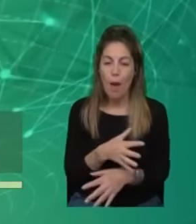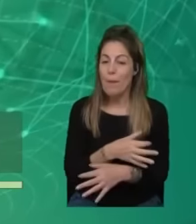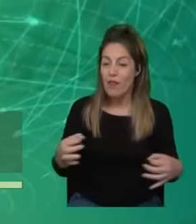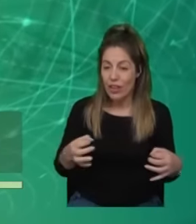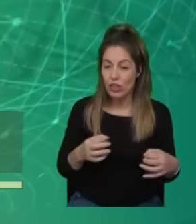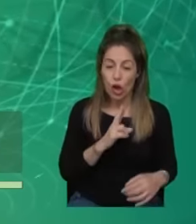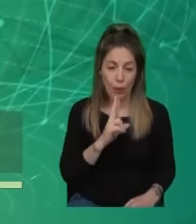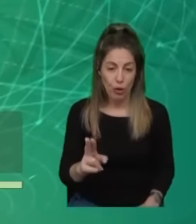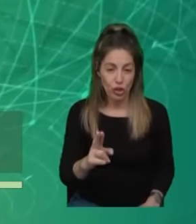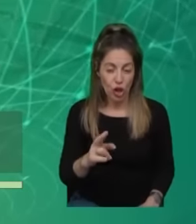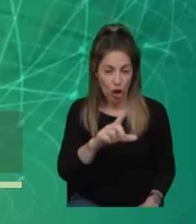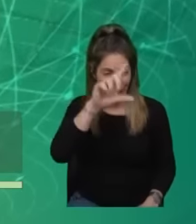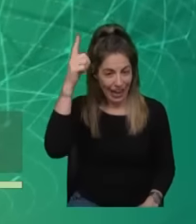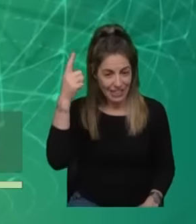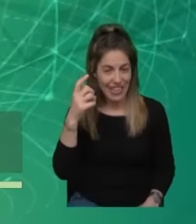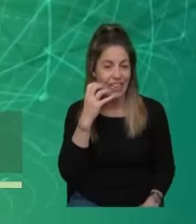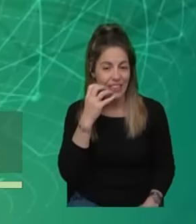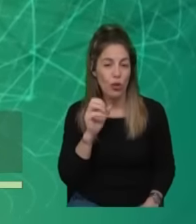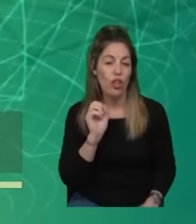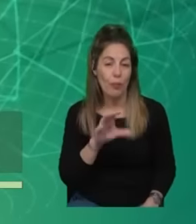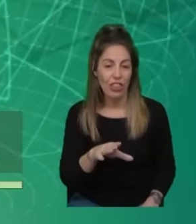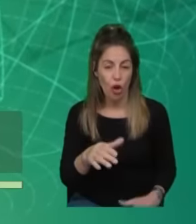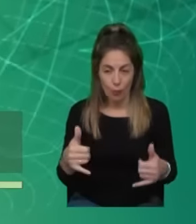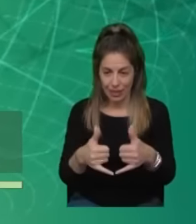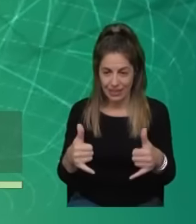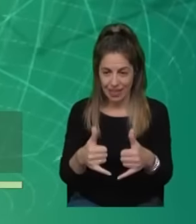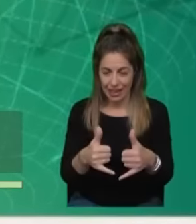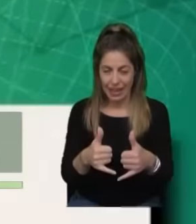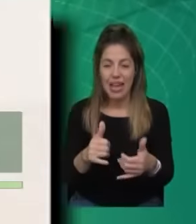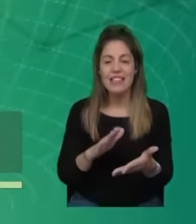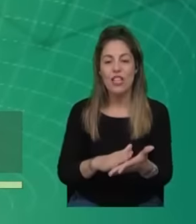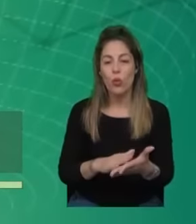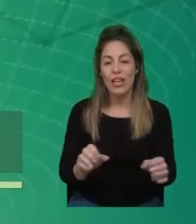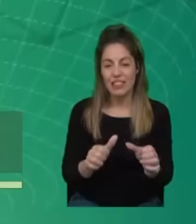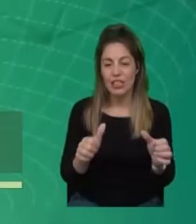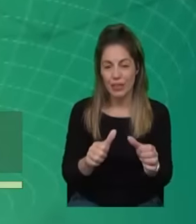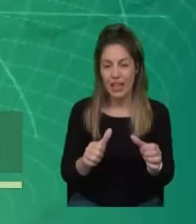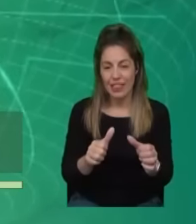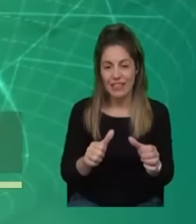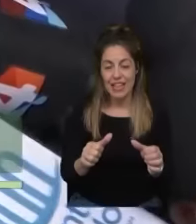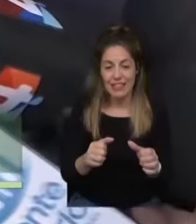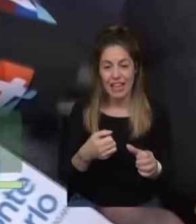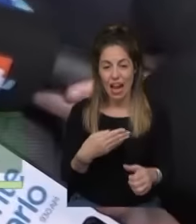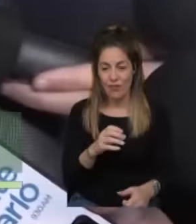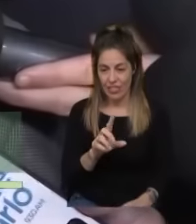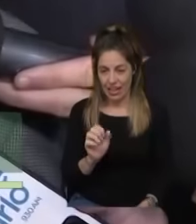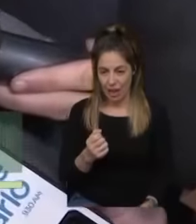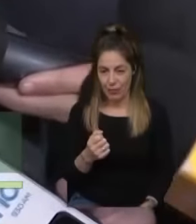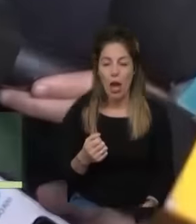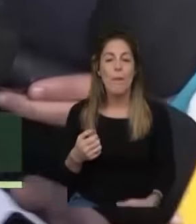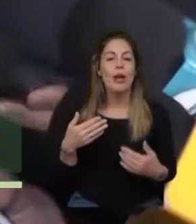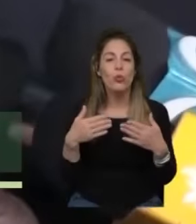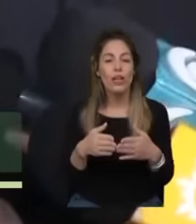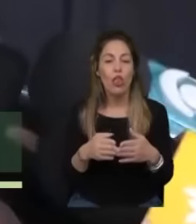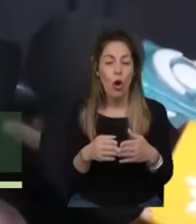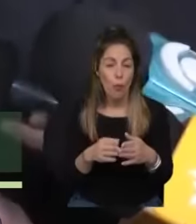Lacalle Astesiano cuando este le envió un detalle sobre las actividades de Abdala, según había revelado ese día el semanario Búsqueda. Consultado por la prensa el